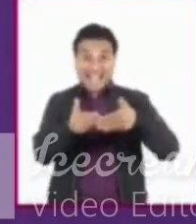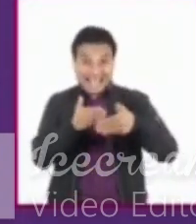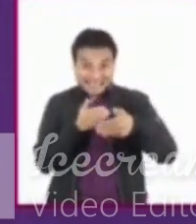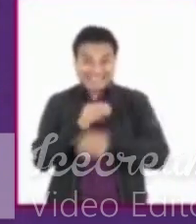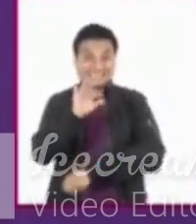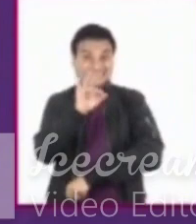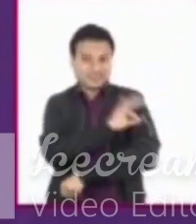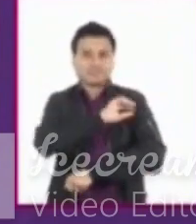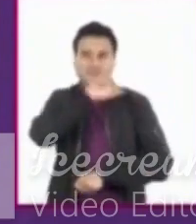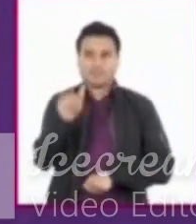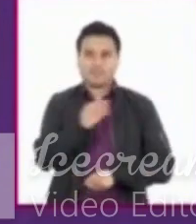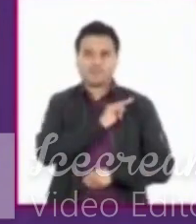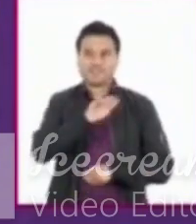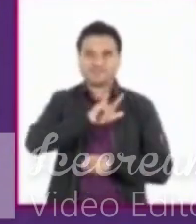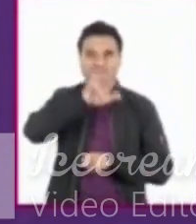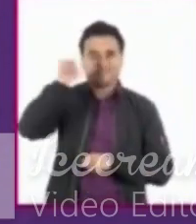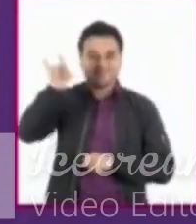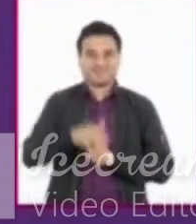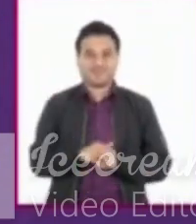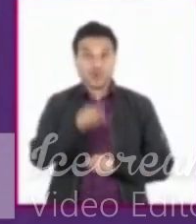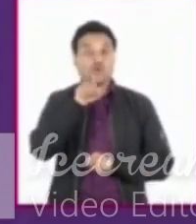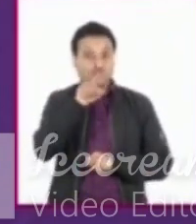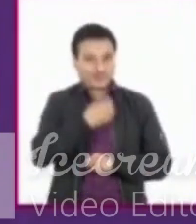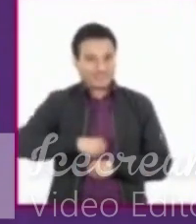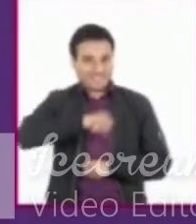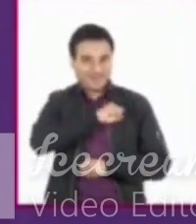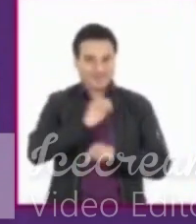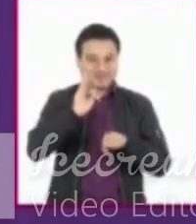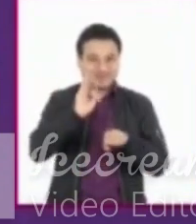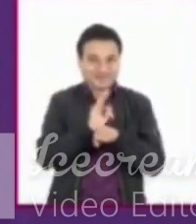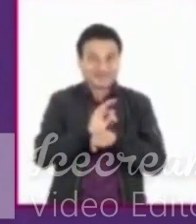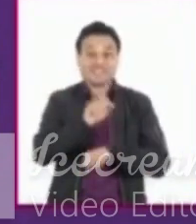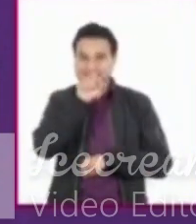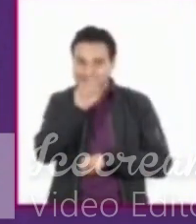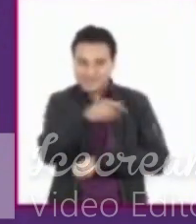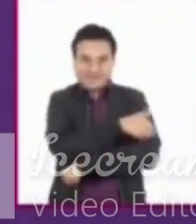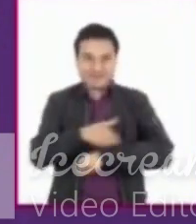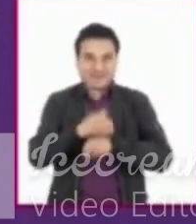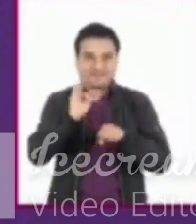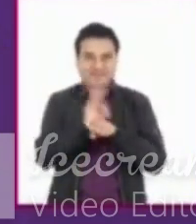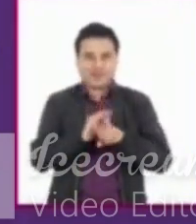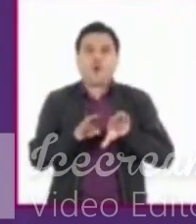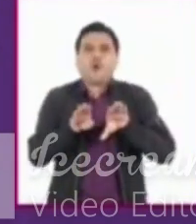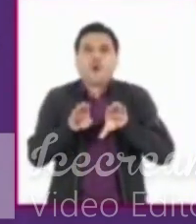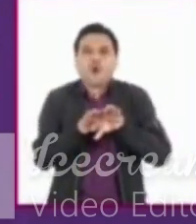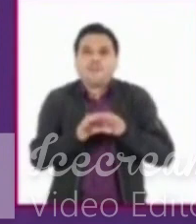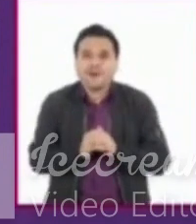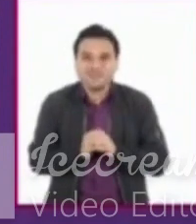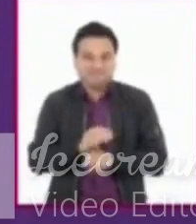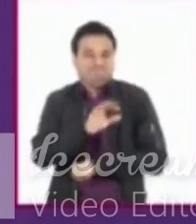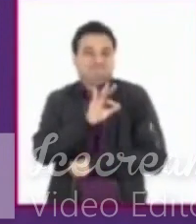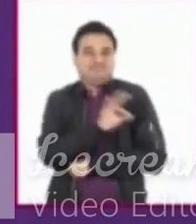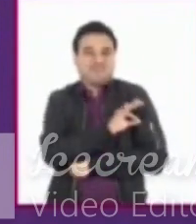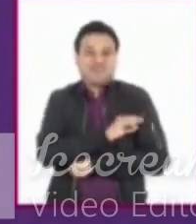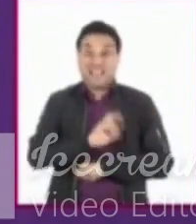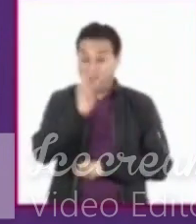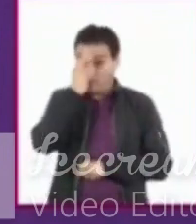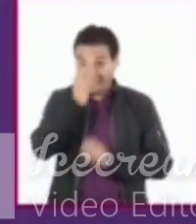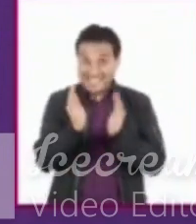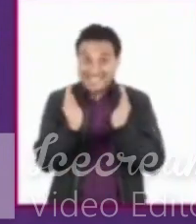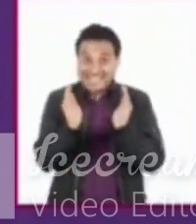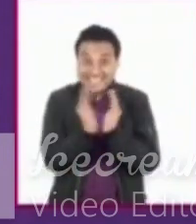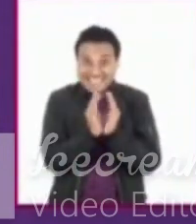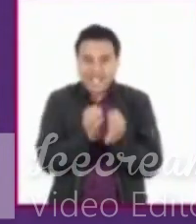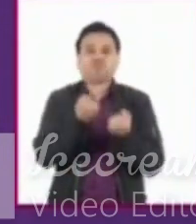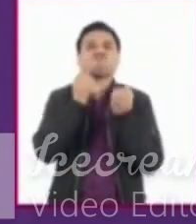del país. Te invitamos a proteger tu salud y la de tus seres queridos a través de la vacunación. Recuerda que el ISSSTE garantiza el